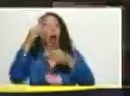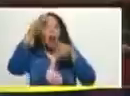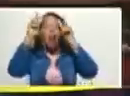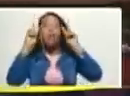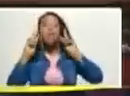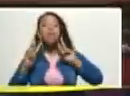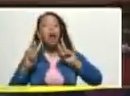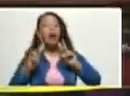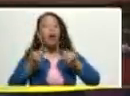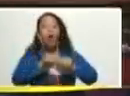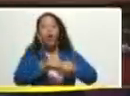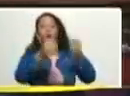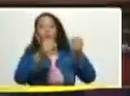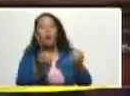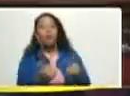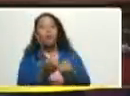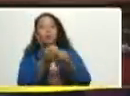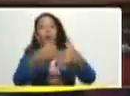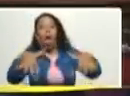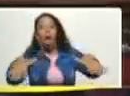rotos.